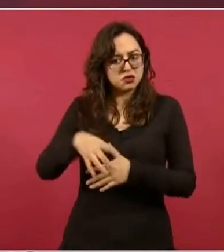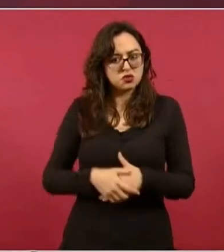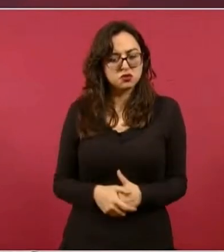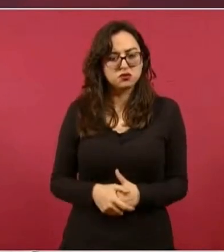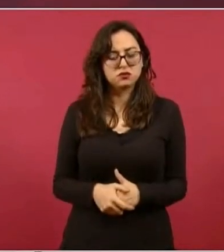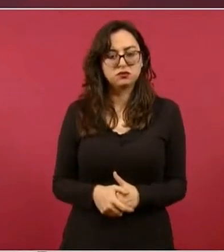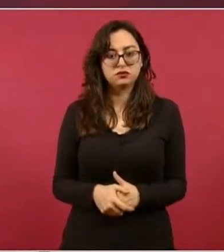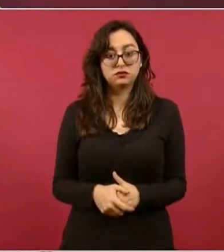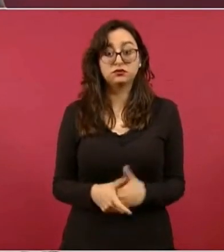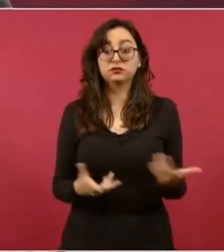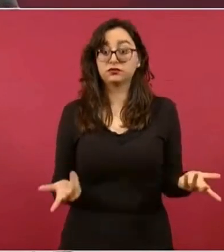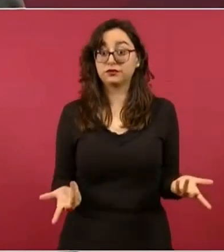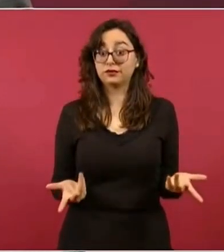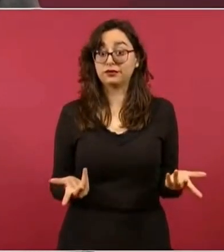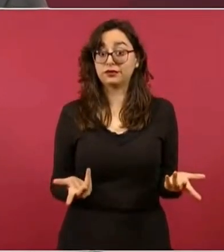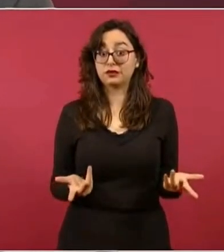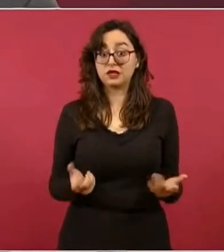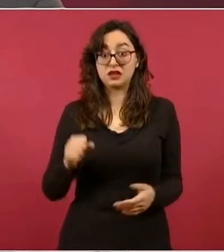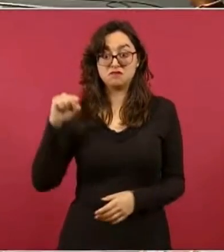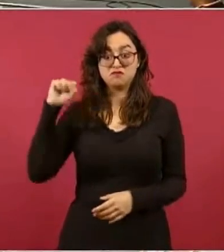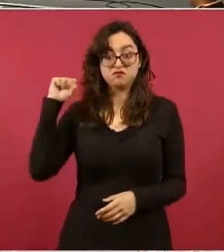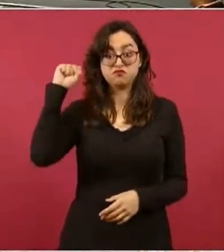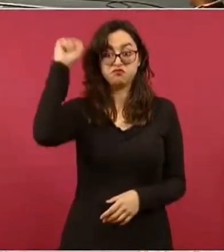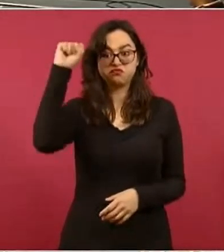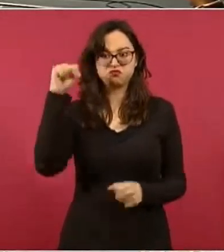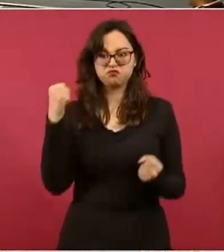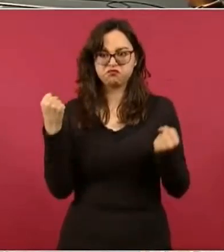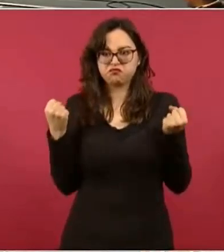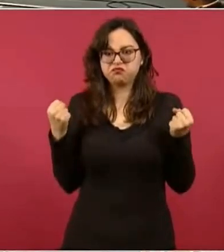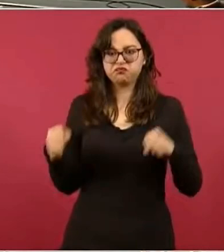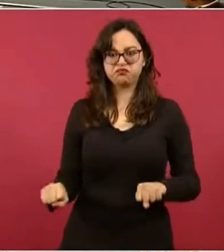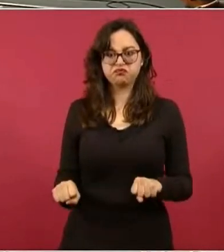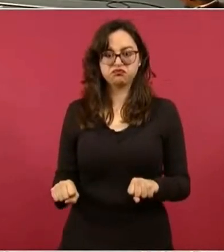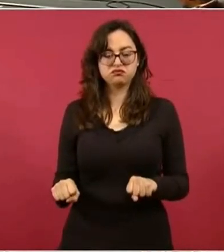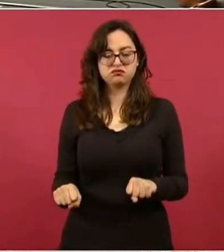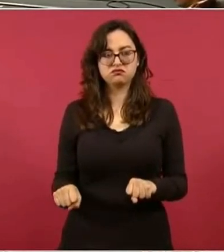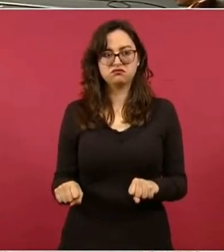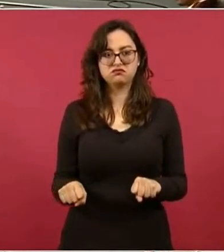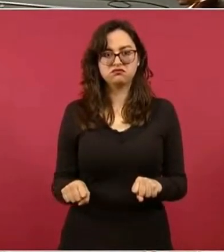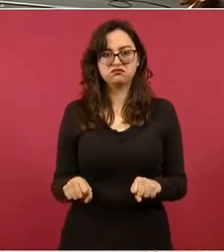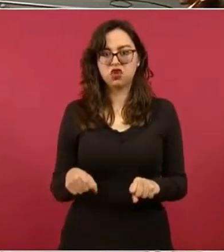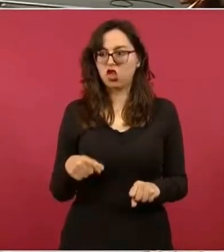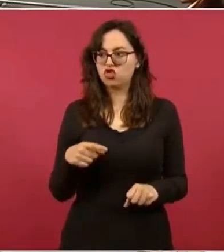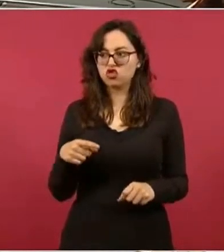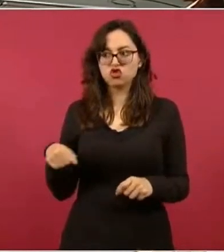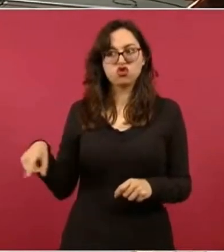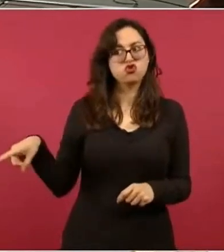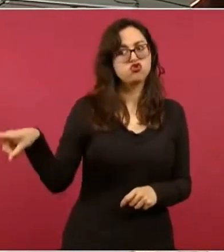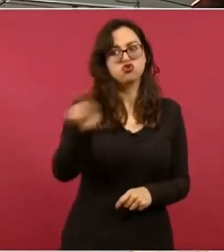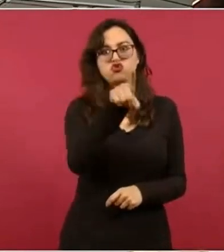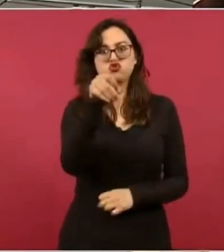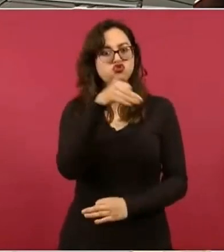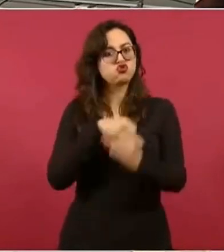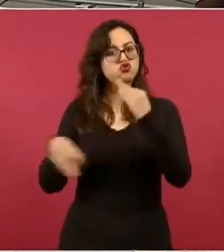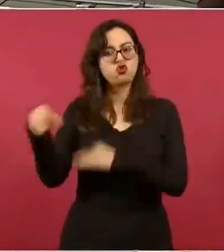de una dictadura No se podría este